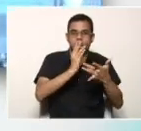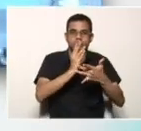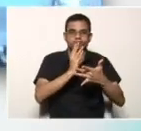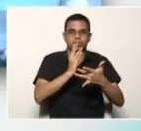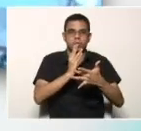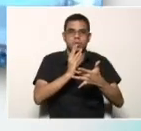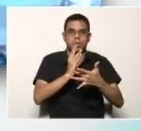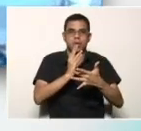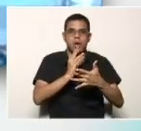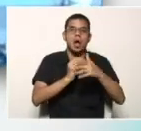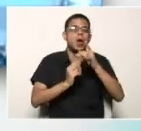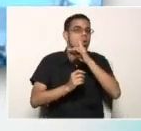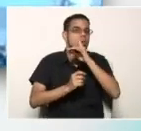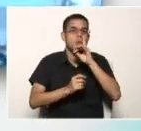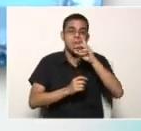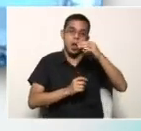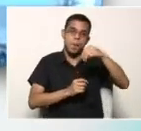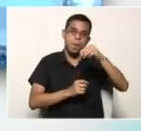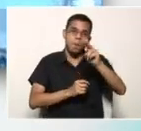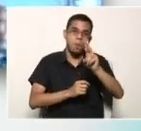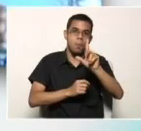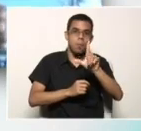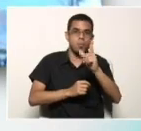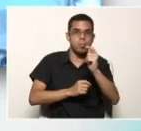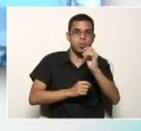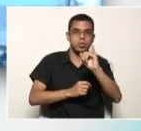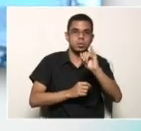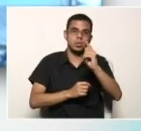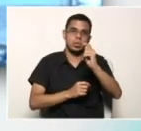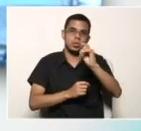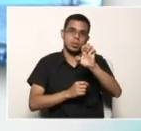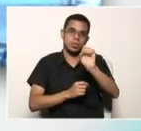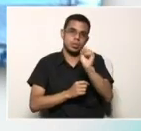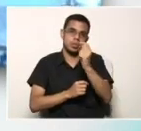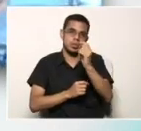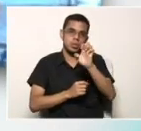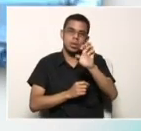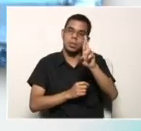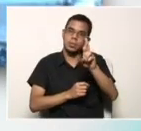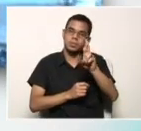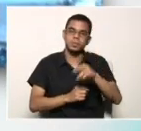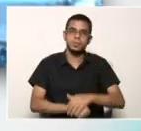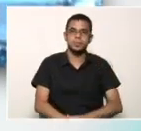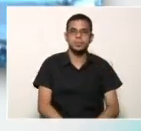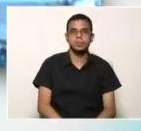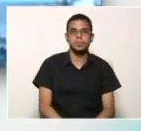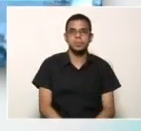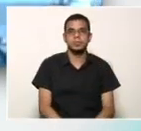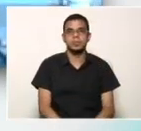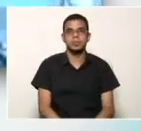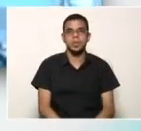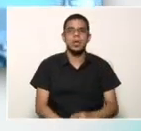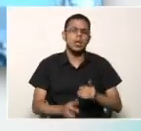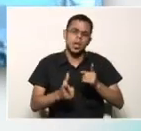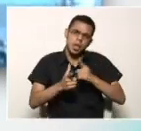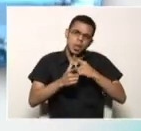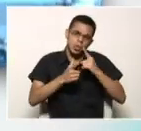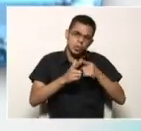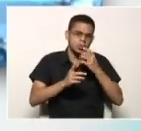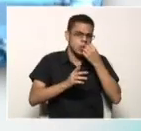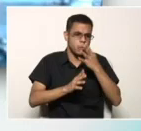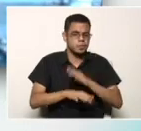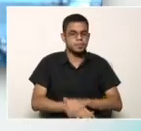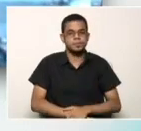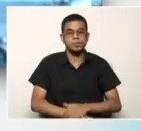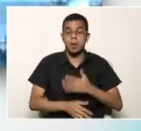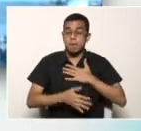es conocido, para detectar cuál de ellos tiene la falla. Pero en este caso, mi esposa, que es la que estaba usando esta plancha,